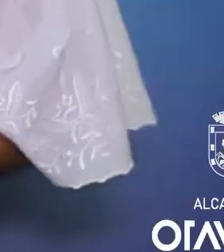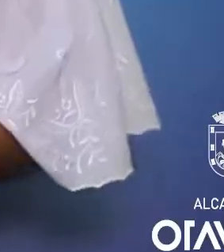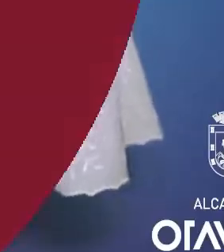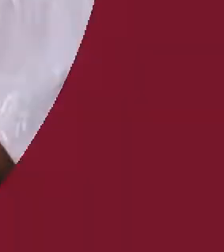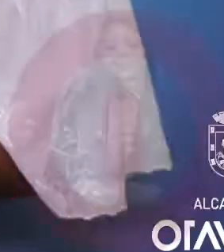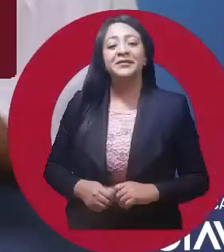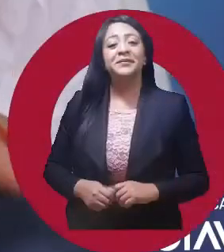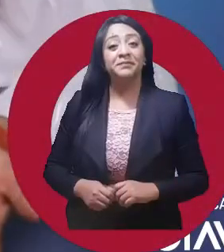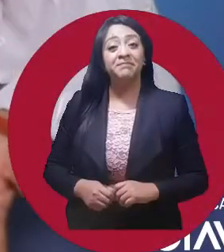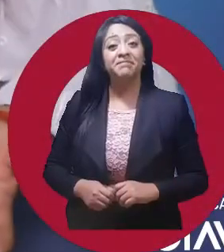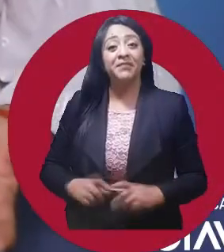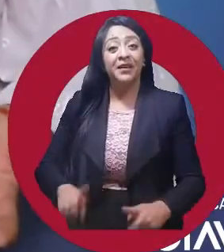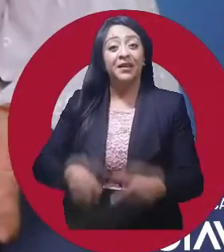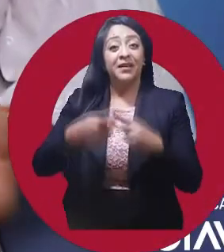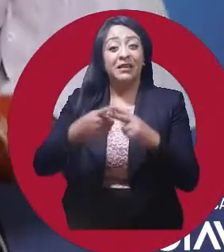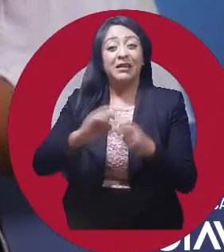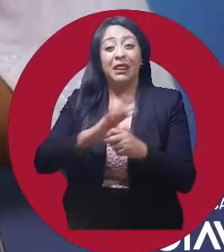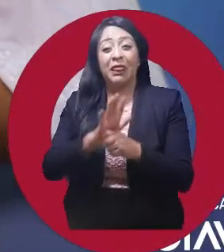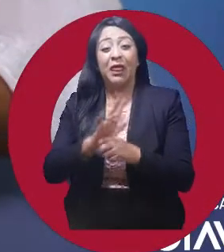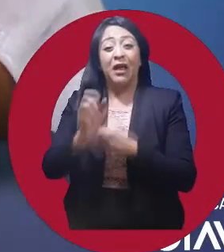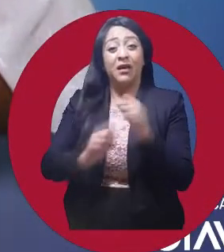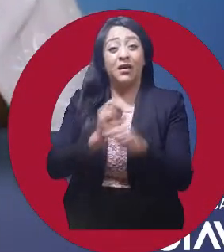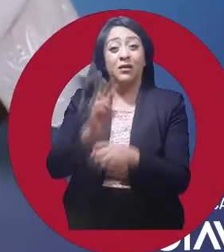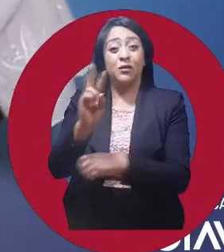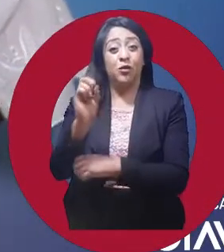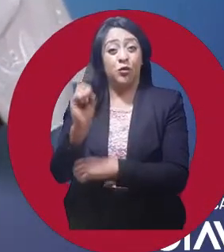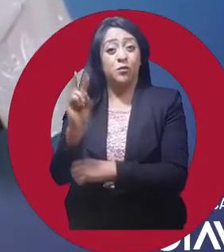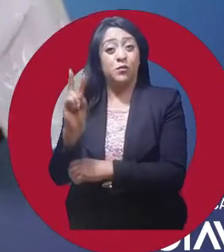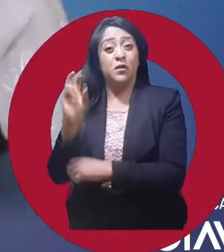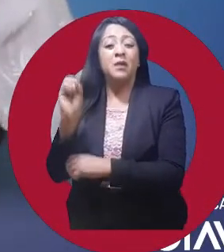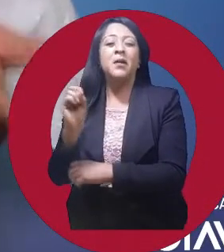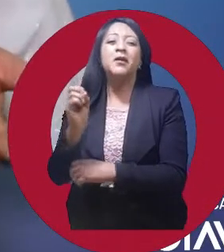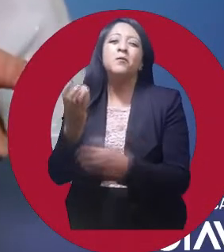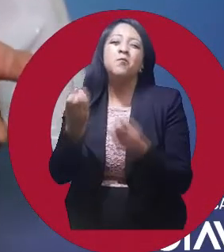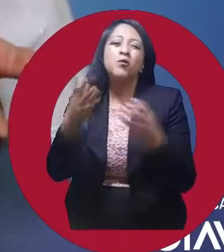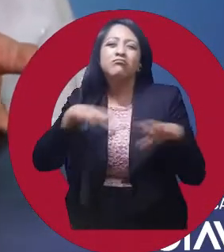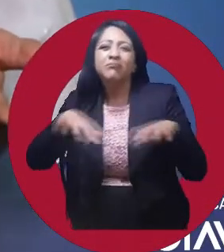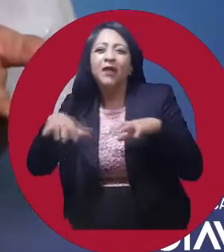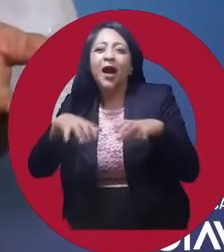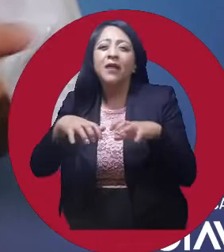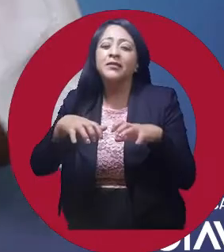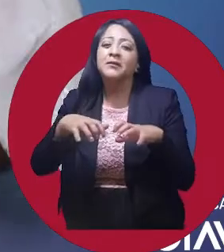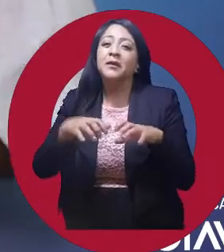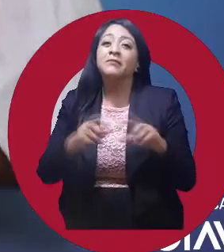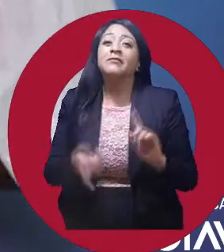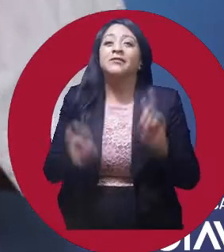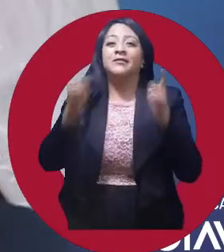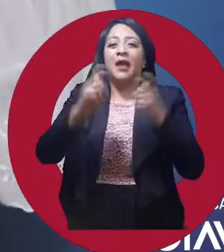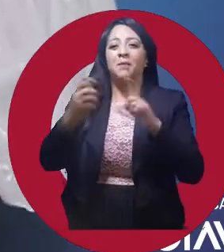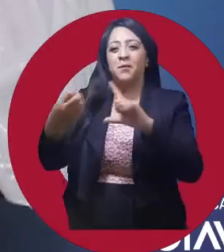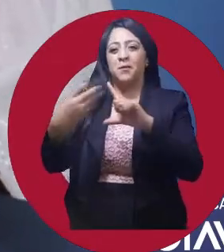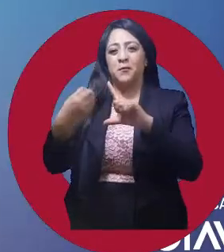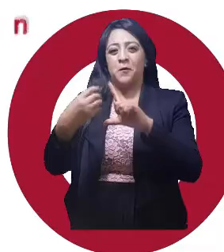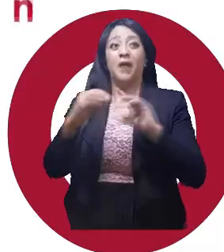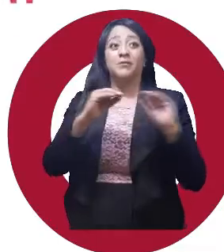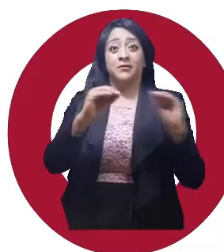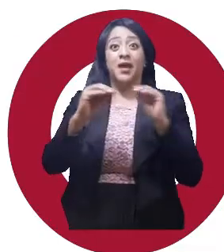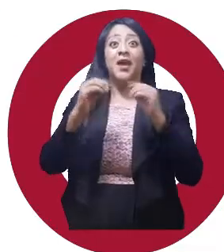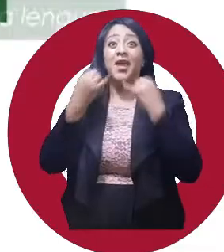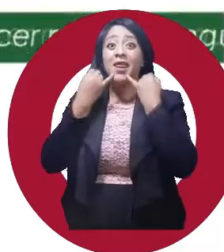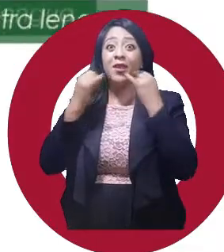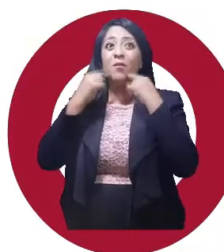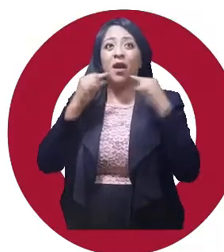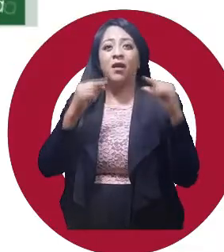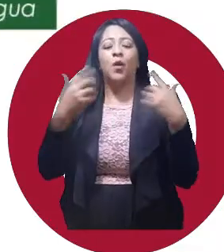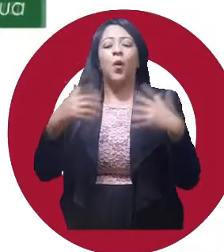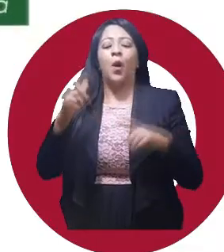charingapa. Cuando inicia la pandemia en el 2020, varias actividades migran de lo presencial a lo virtual, entre ellas la enseñanza del